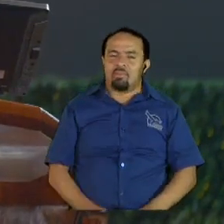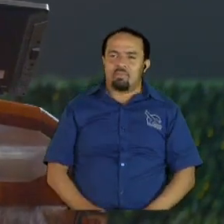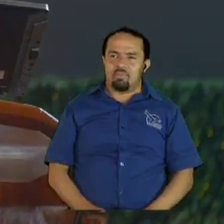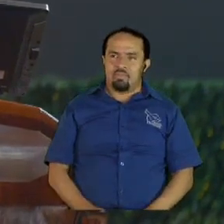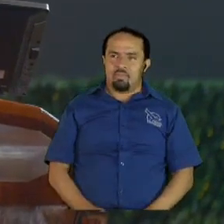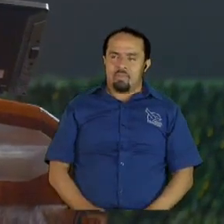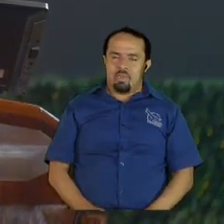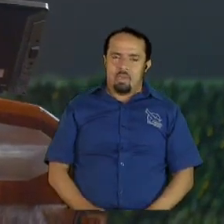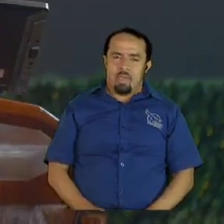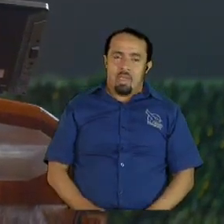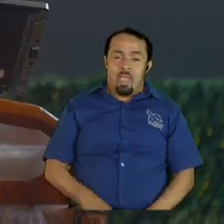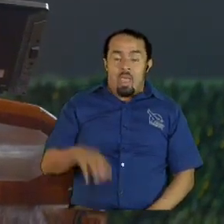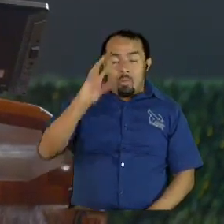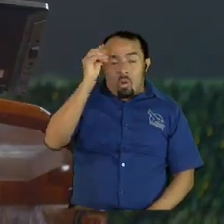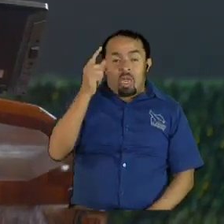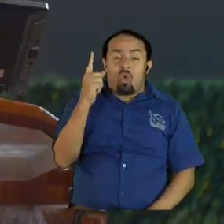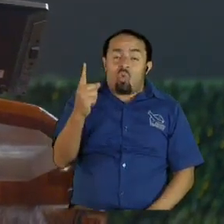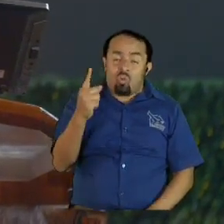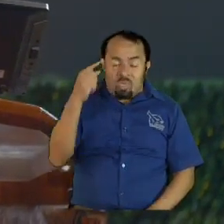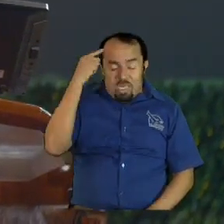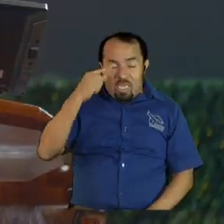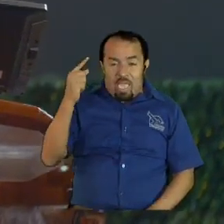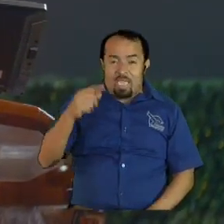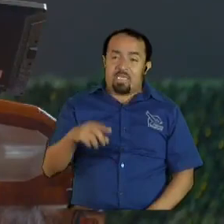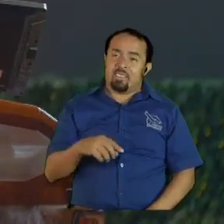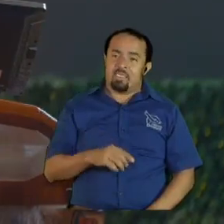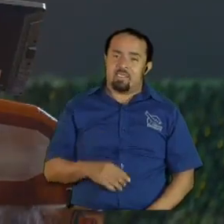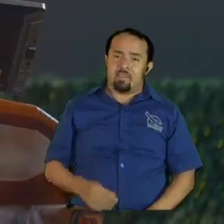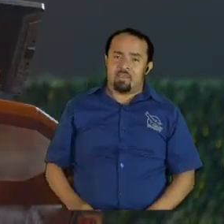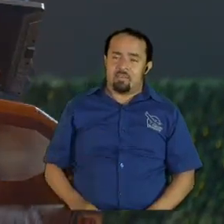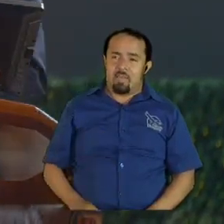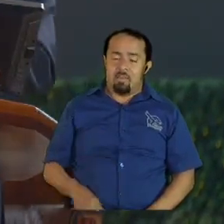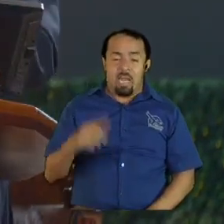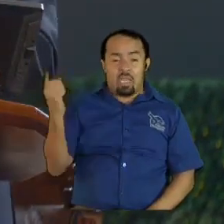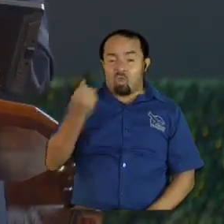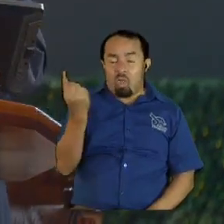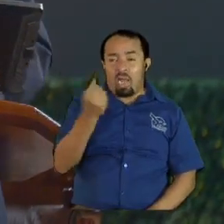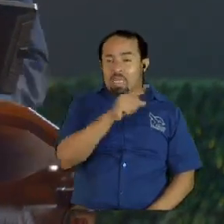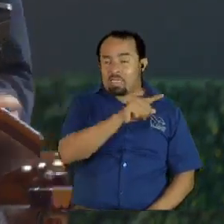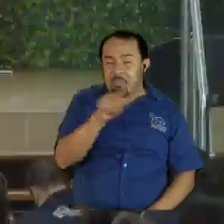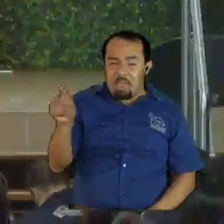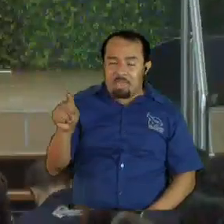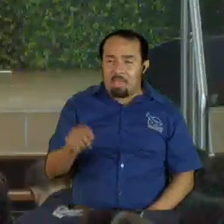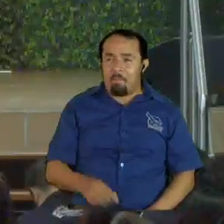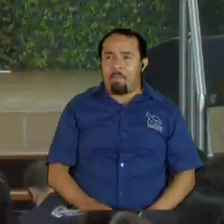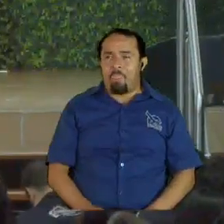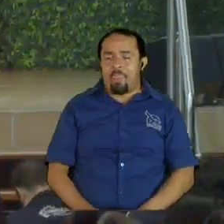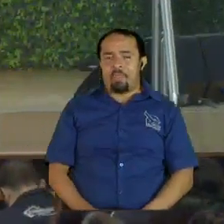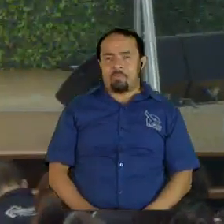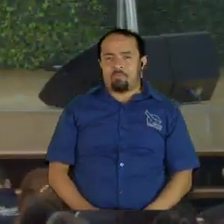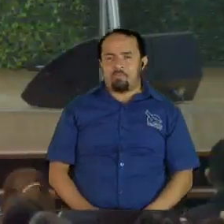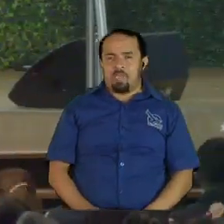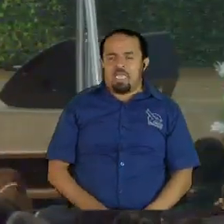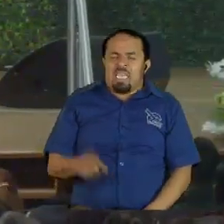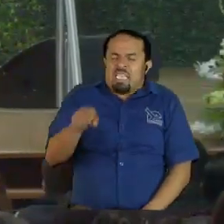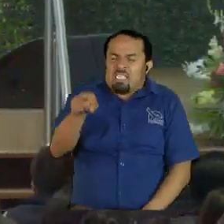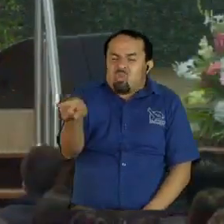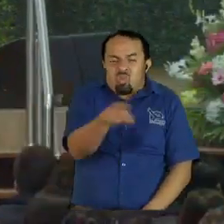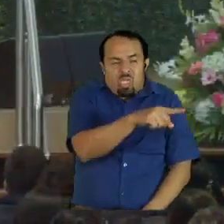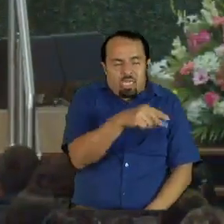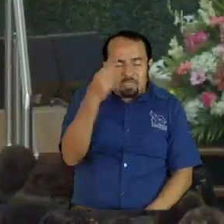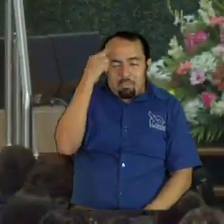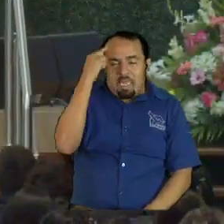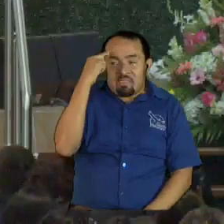algunos, porque otros dicen que es un día suficiente para toda la semana. y que no hay que ser místico. Y yo, pues, ya, pero, y si así piensa en